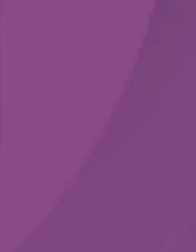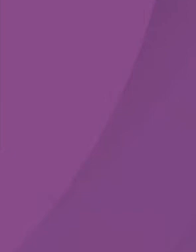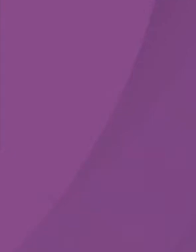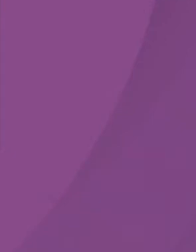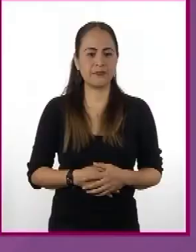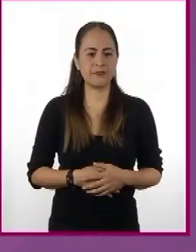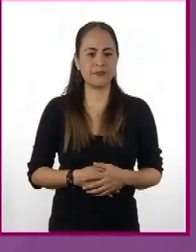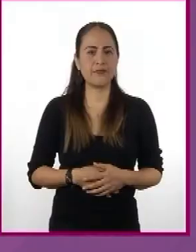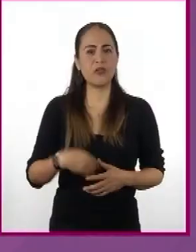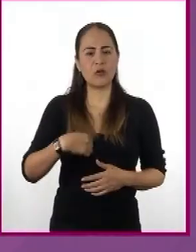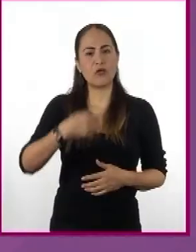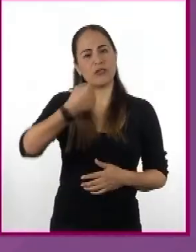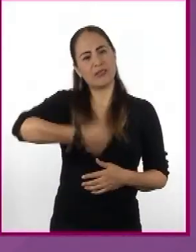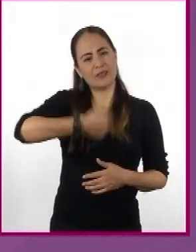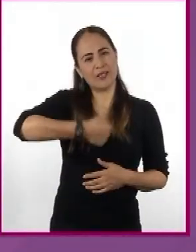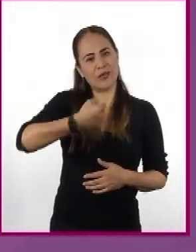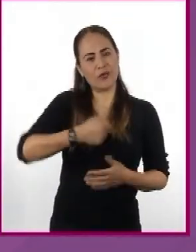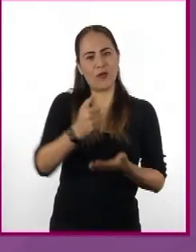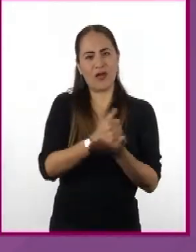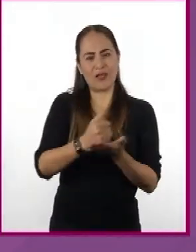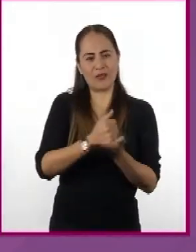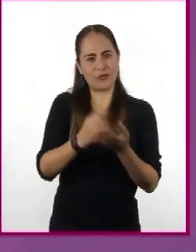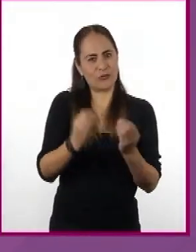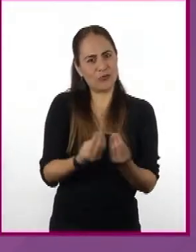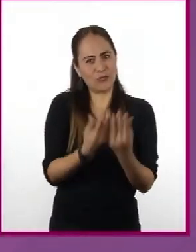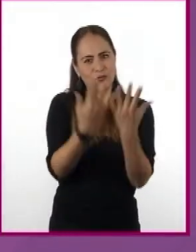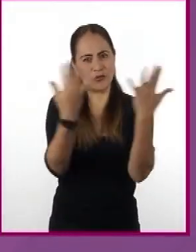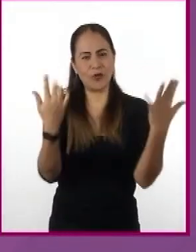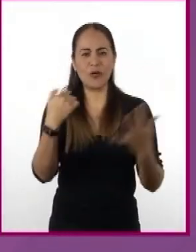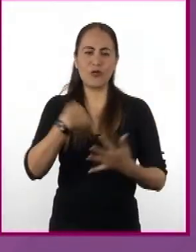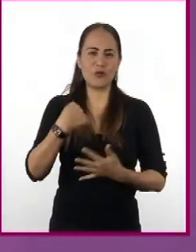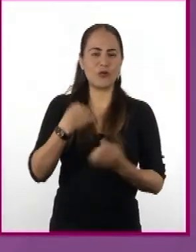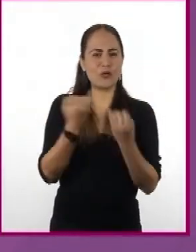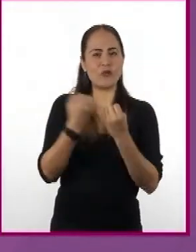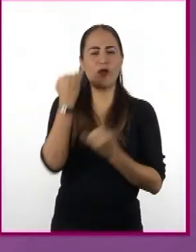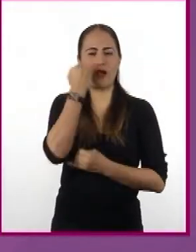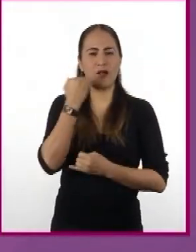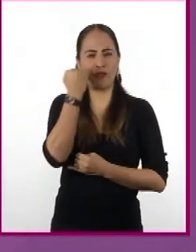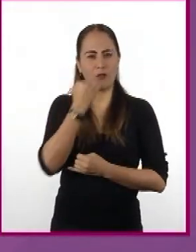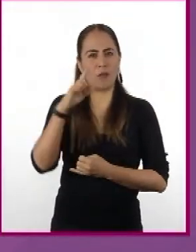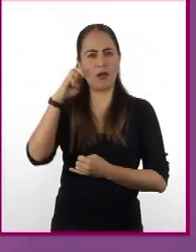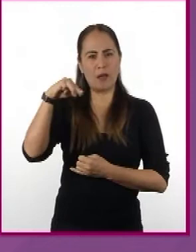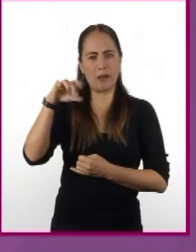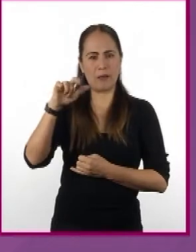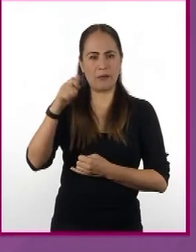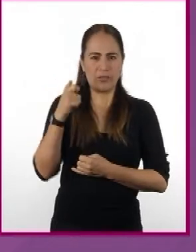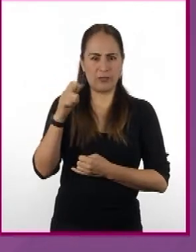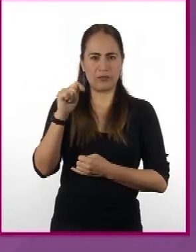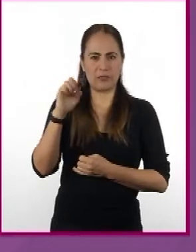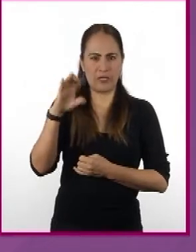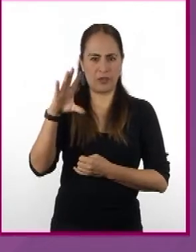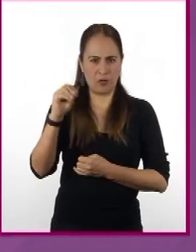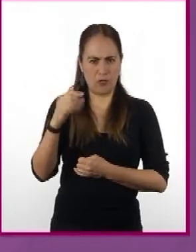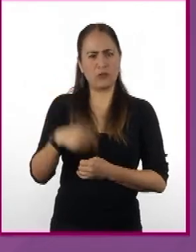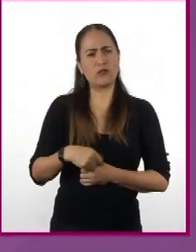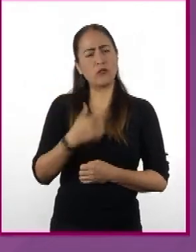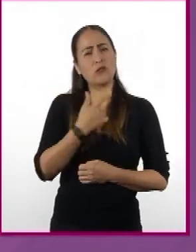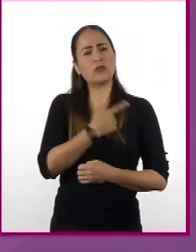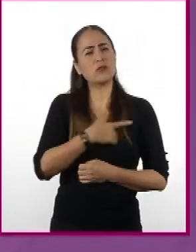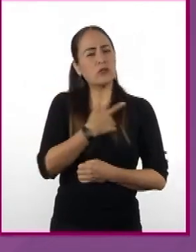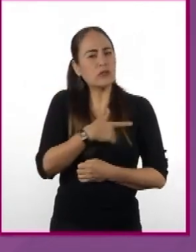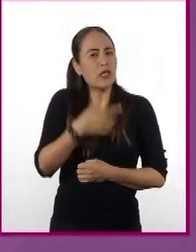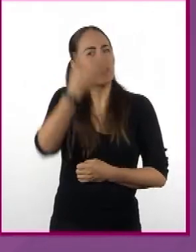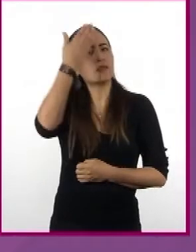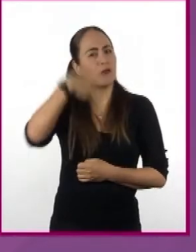Te saluda Sol que brota. Soy Yuridia, orgullosa hablante de Mixteco. Me gustaría saber si